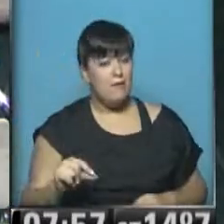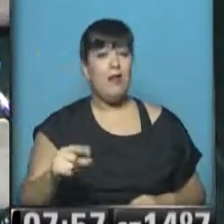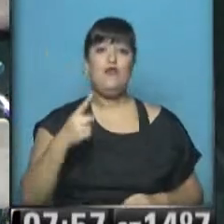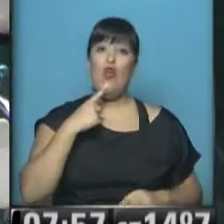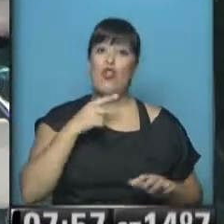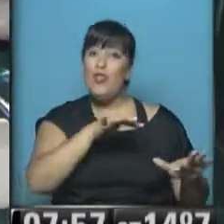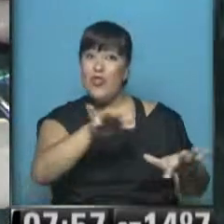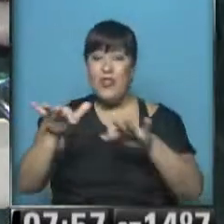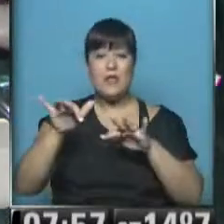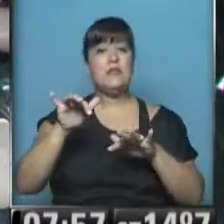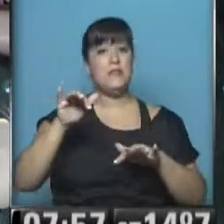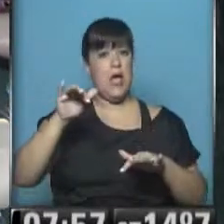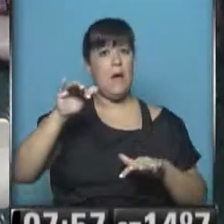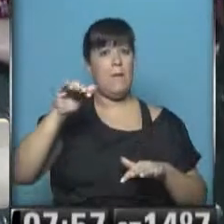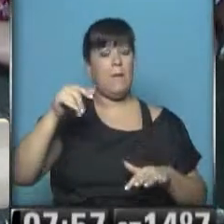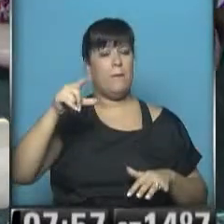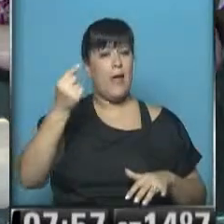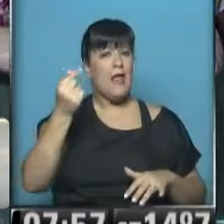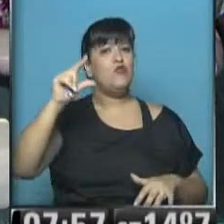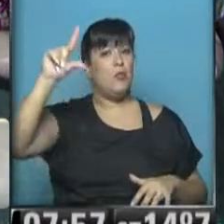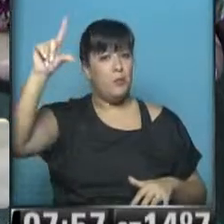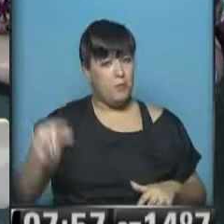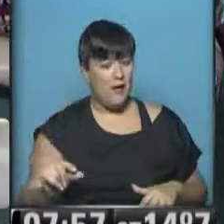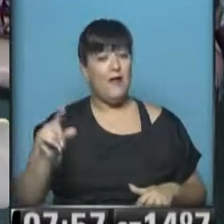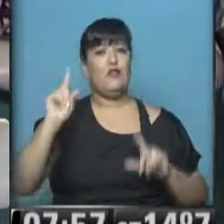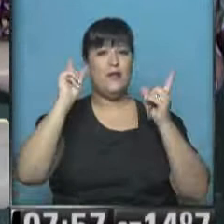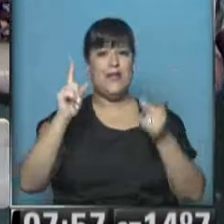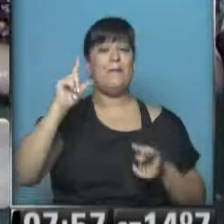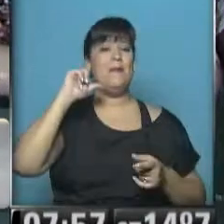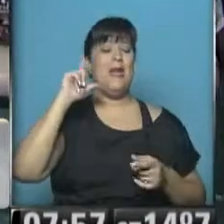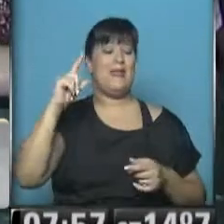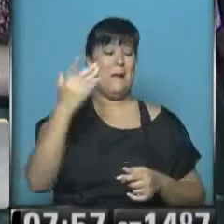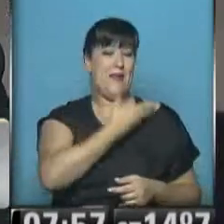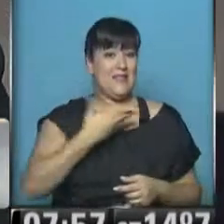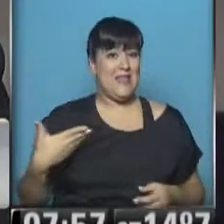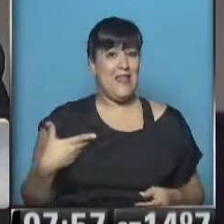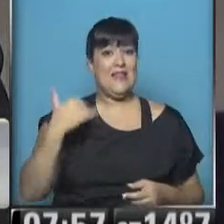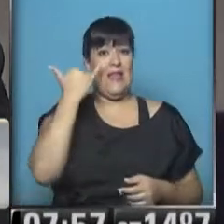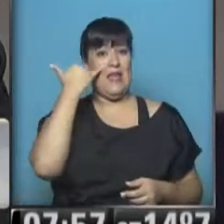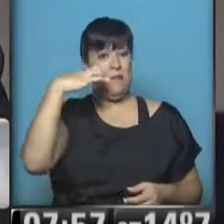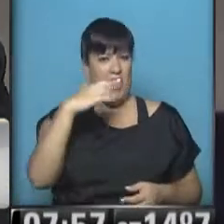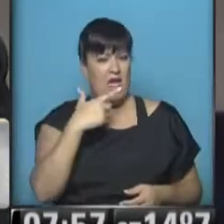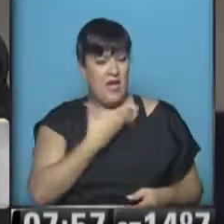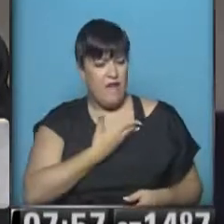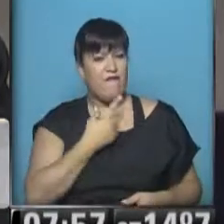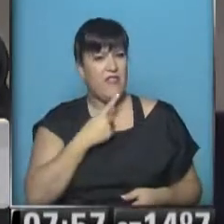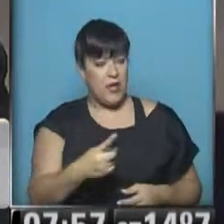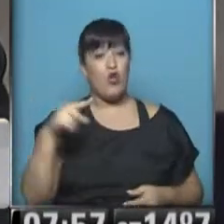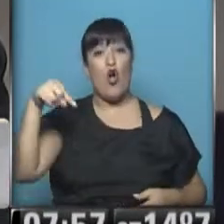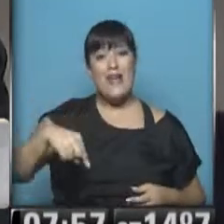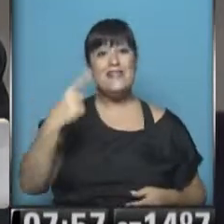escalón más y lo decía el propio miguel galuccio no no podemos decir que en este momento a este precio